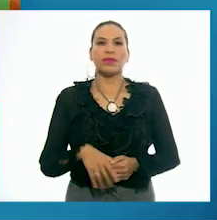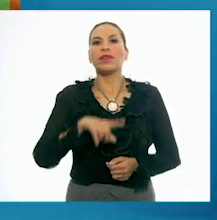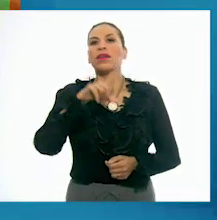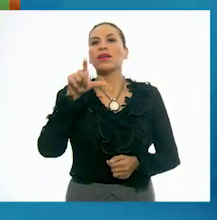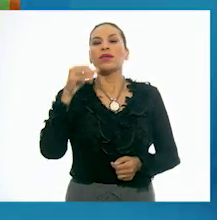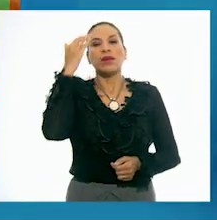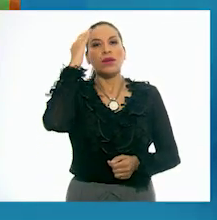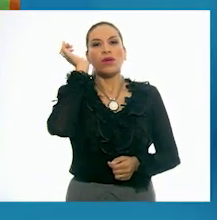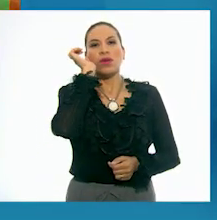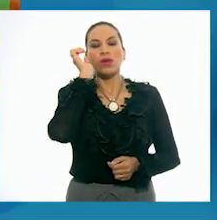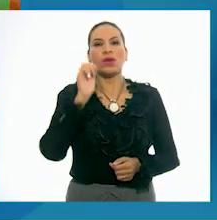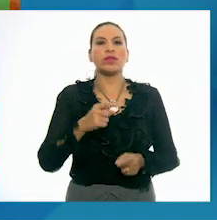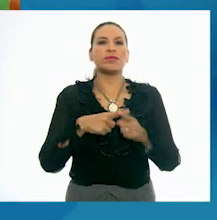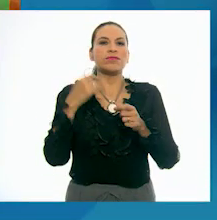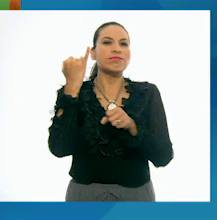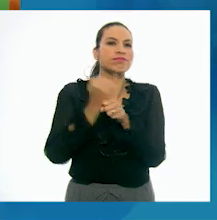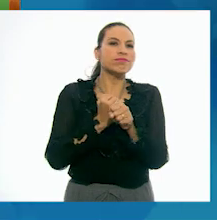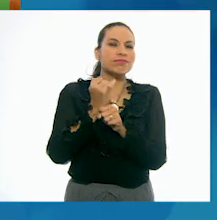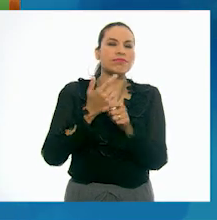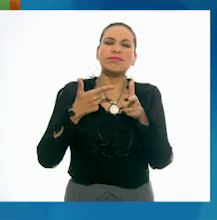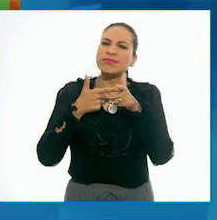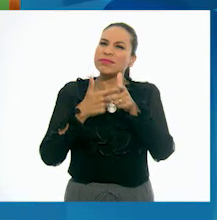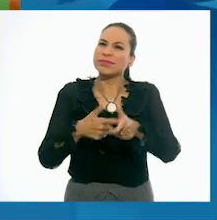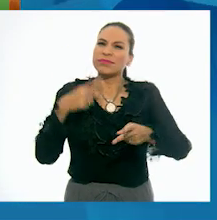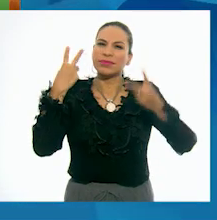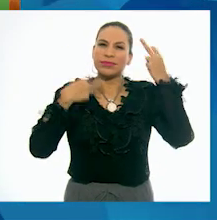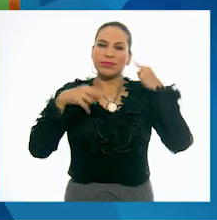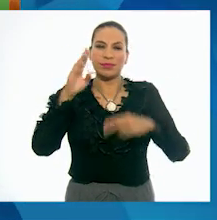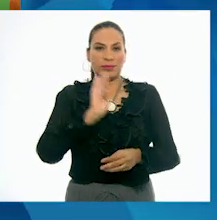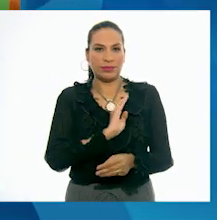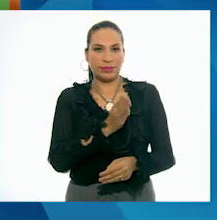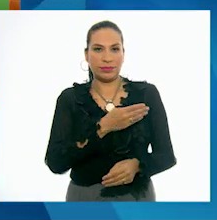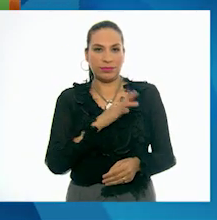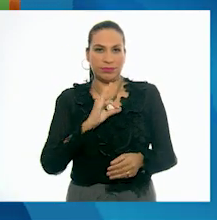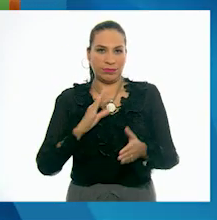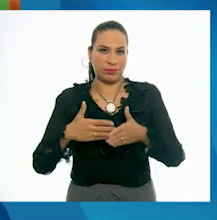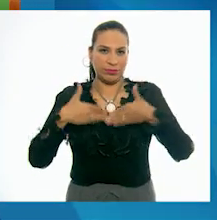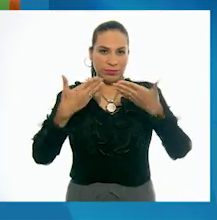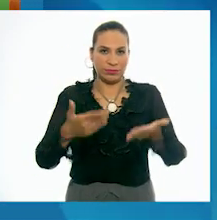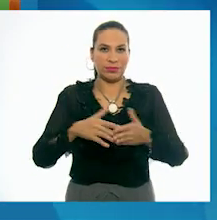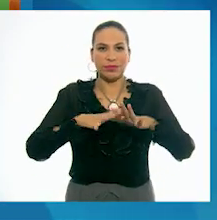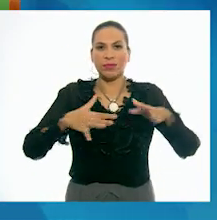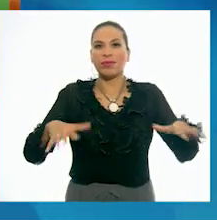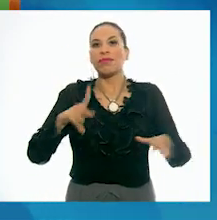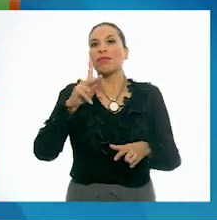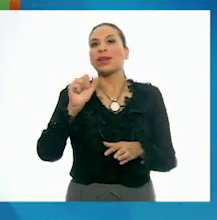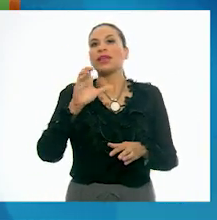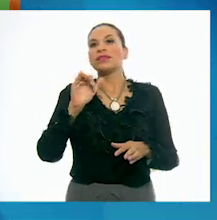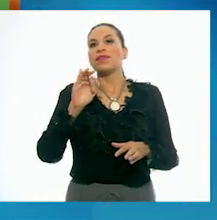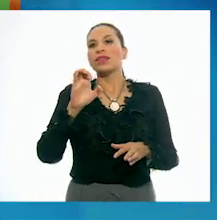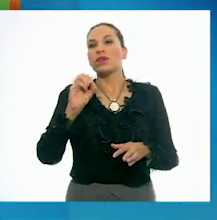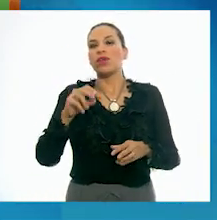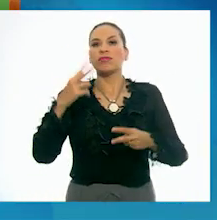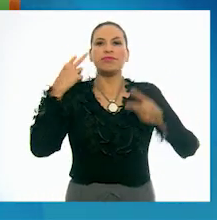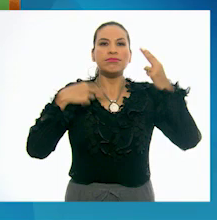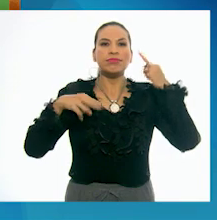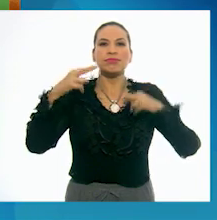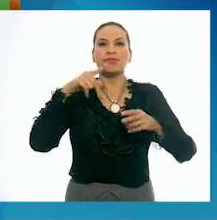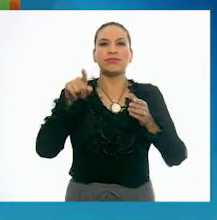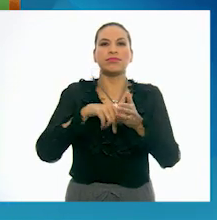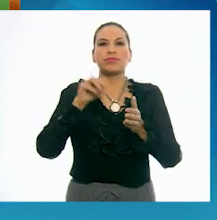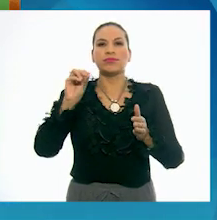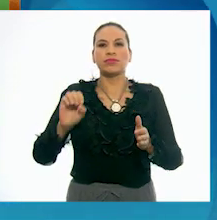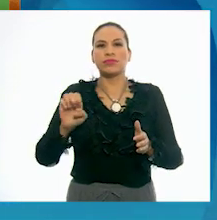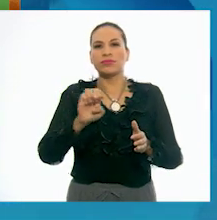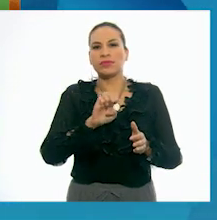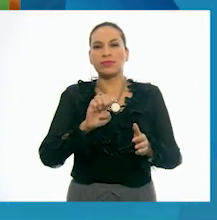Después de Colón, las exploraciones continuaron y los españoles pudieron llegar al Océano Pacífico. navegando hacia el oeste